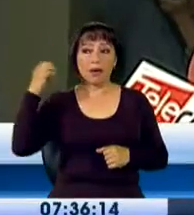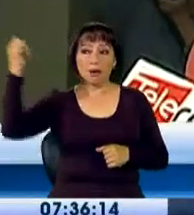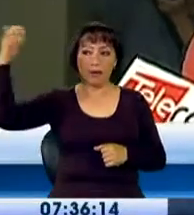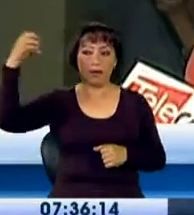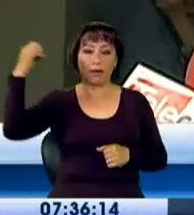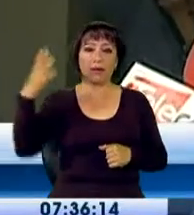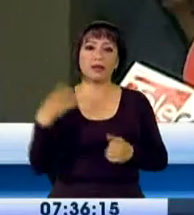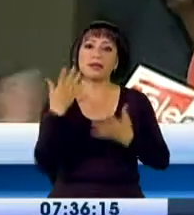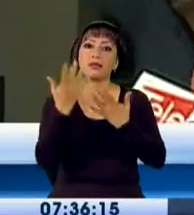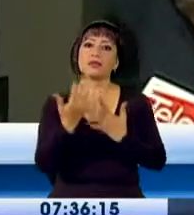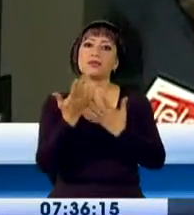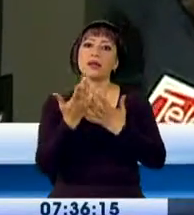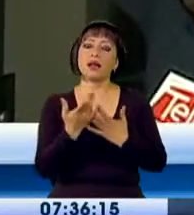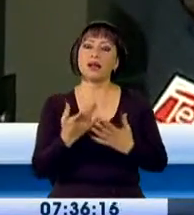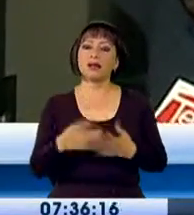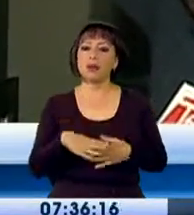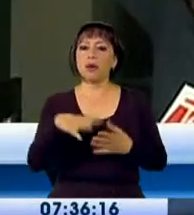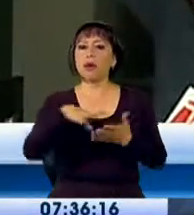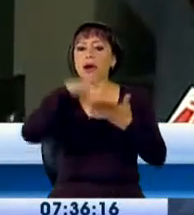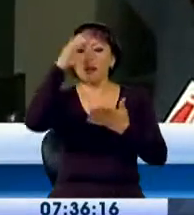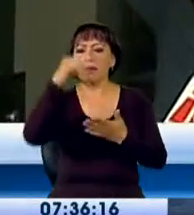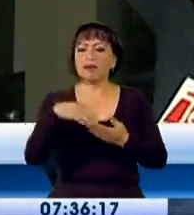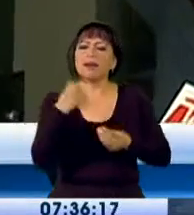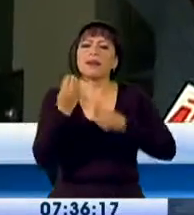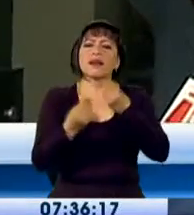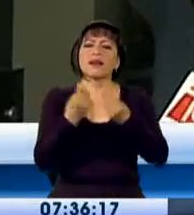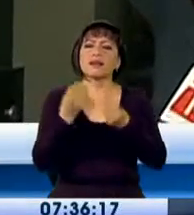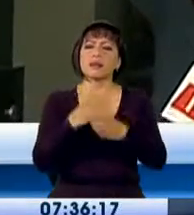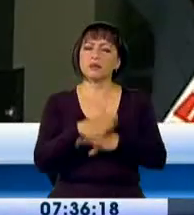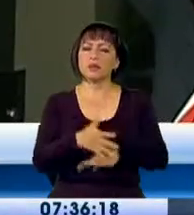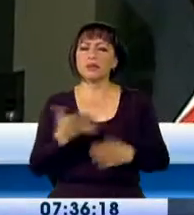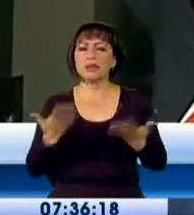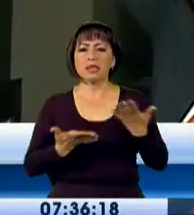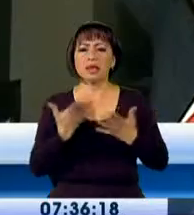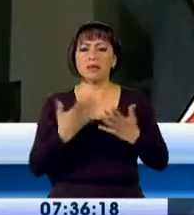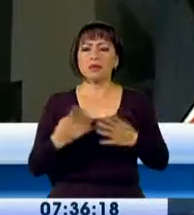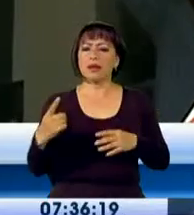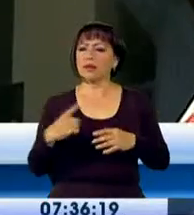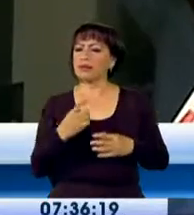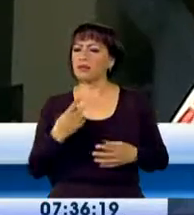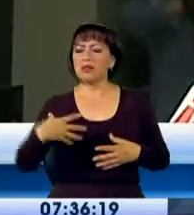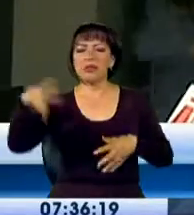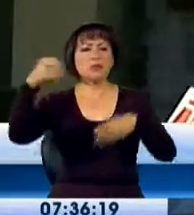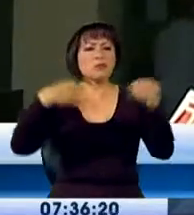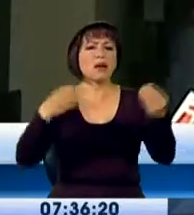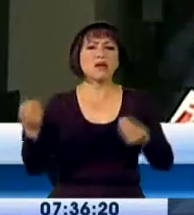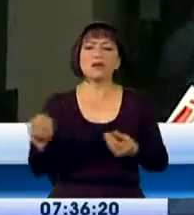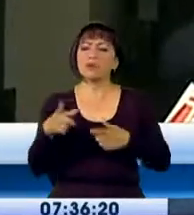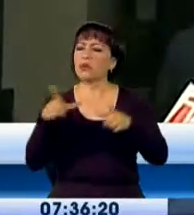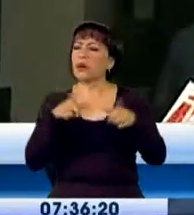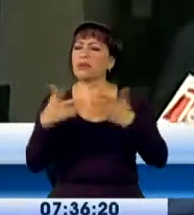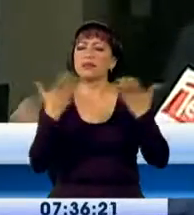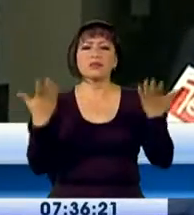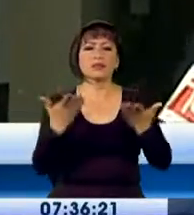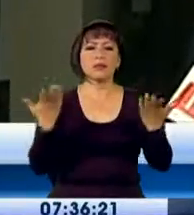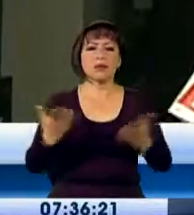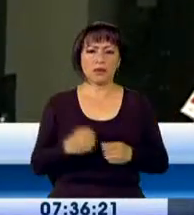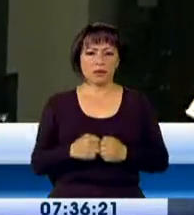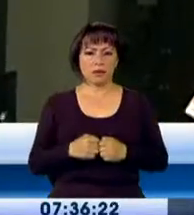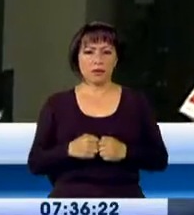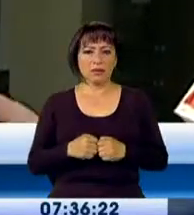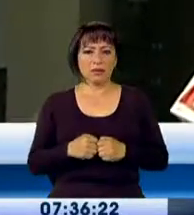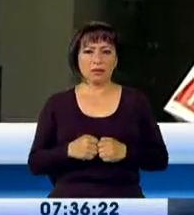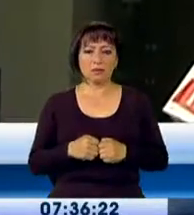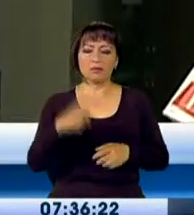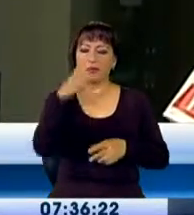hacer cada uno es ir fortaleciendo sus brigadas de evacuación, brigadas contra incendios, etcétera, y de ahí a partir de este